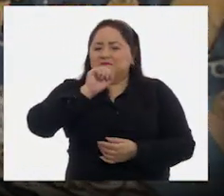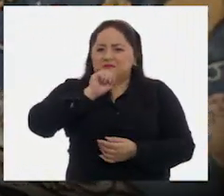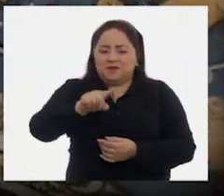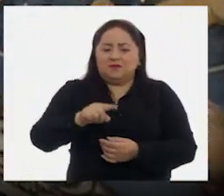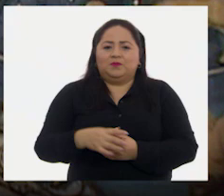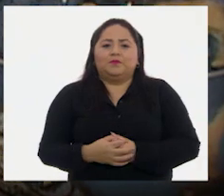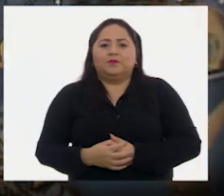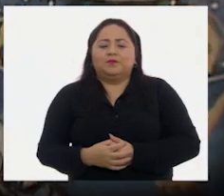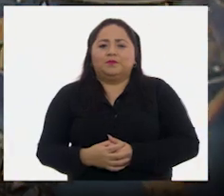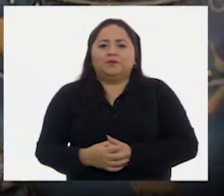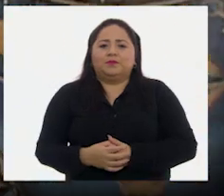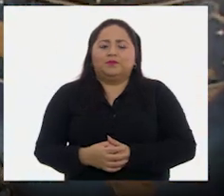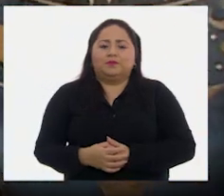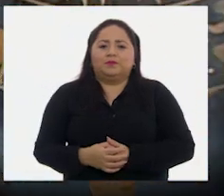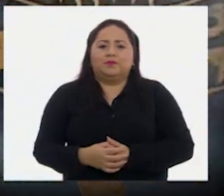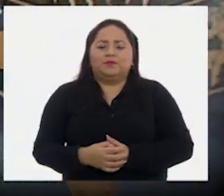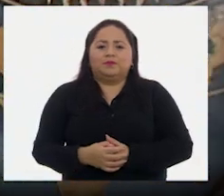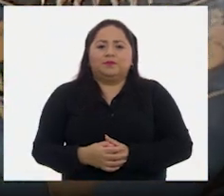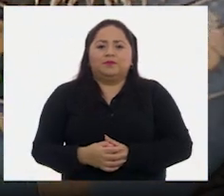recinto.